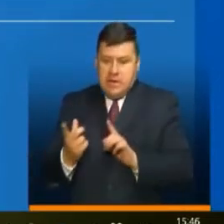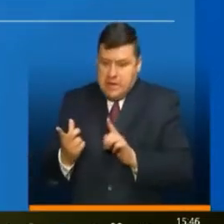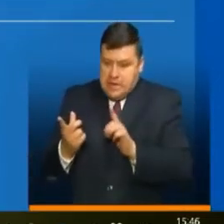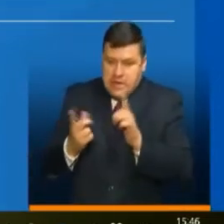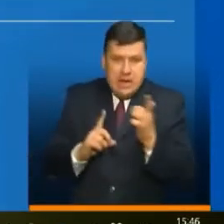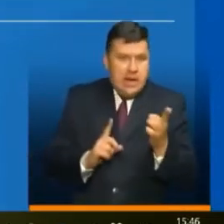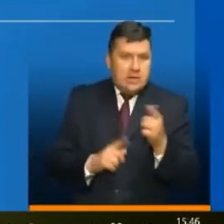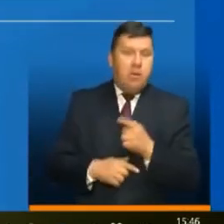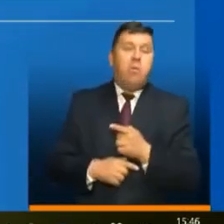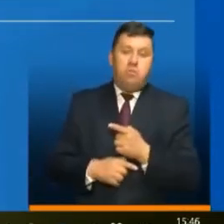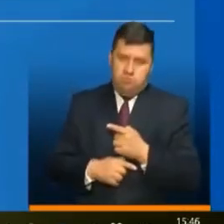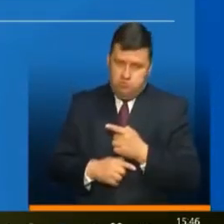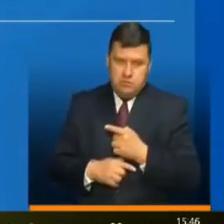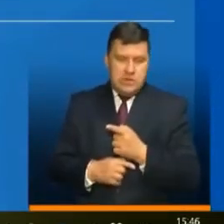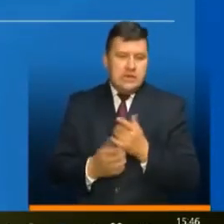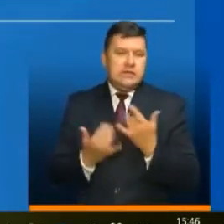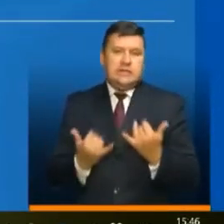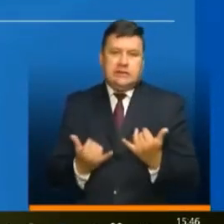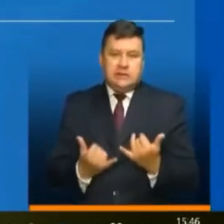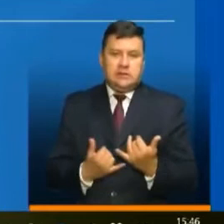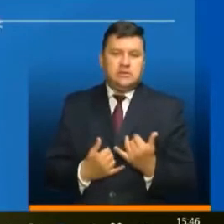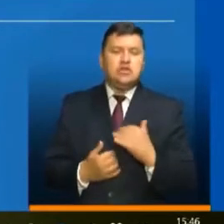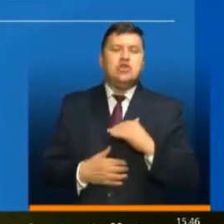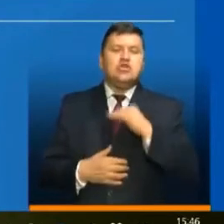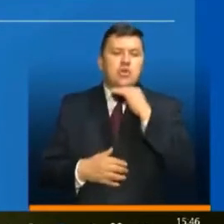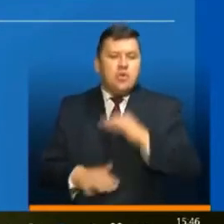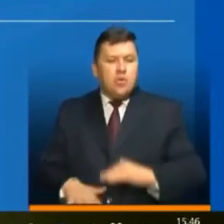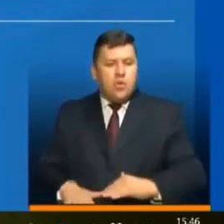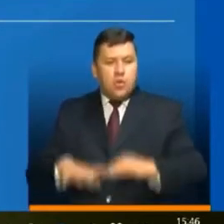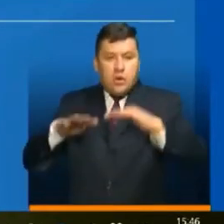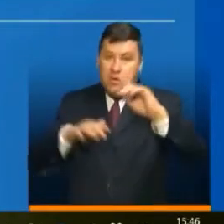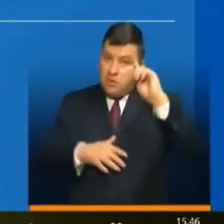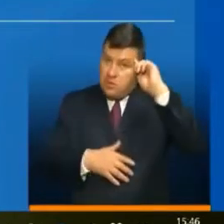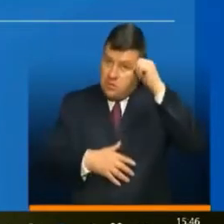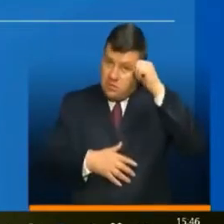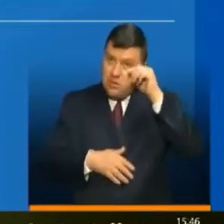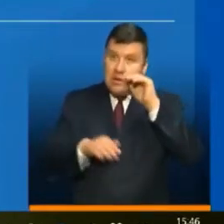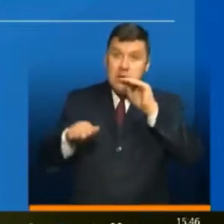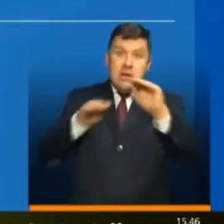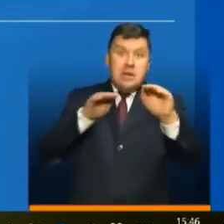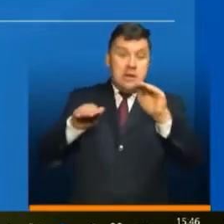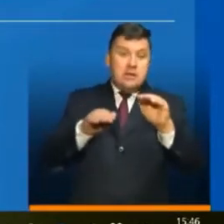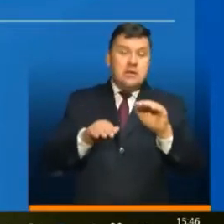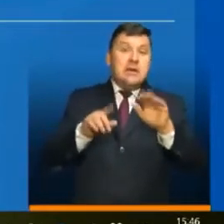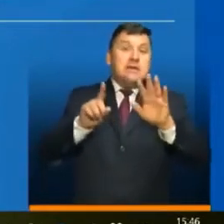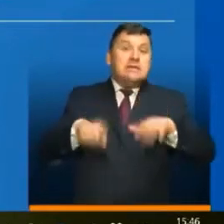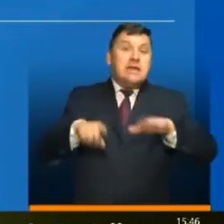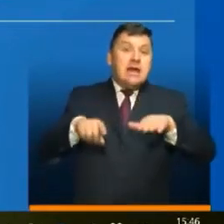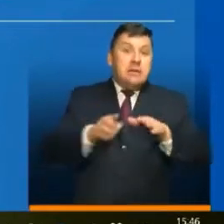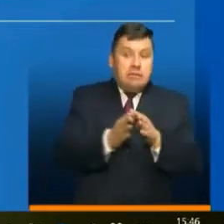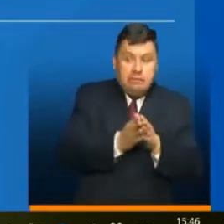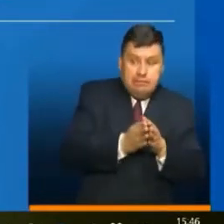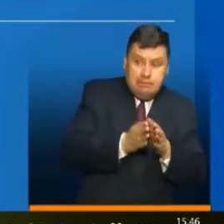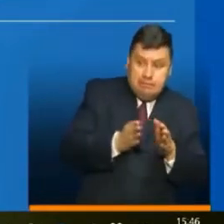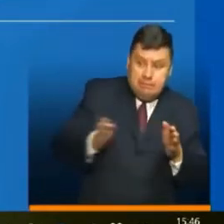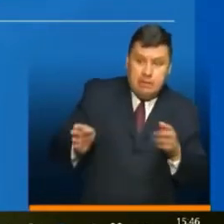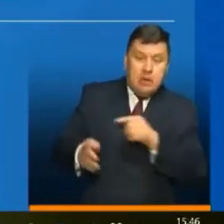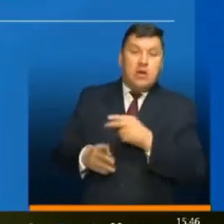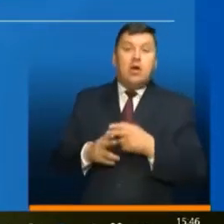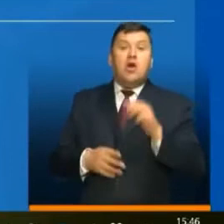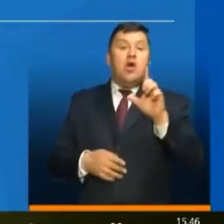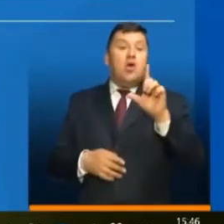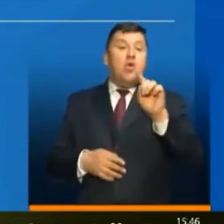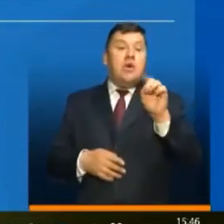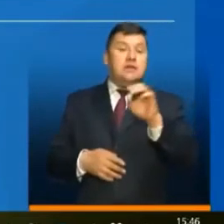con disponibilidad inmediata y las cantidades acuérdense que va a ser una convocatoria a seis meses ya luis guillermo plata el ex